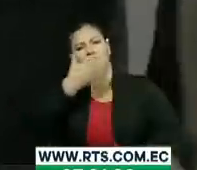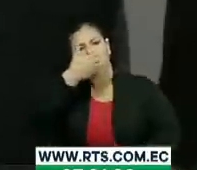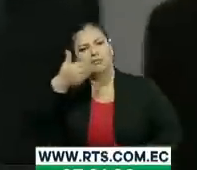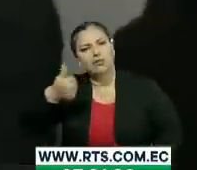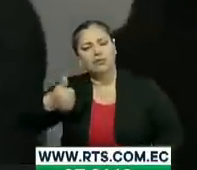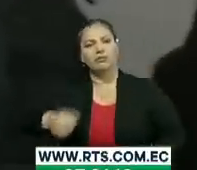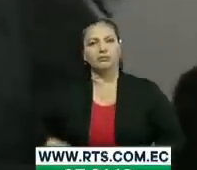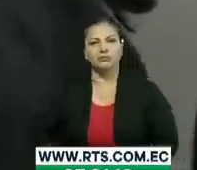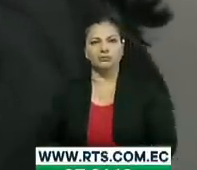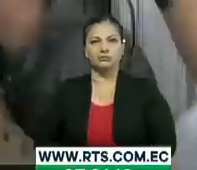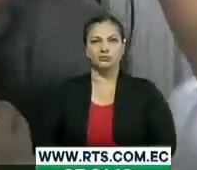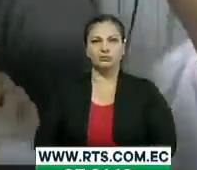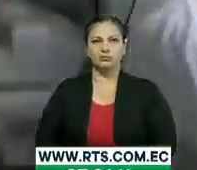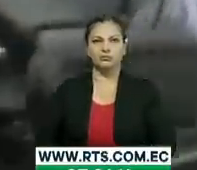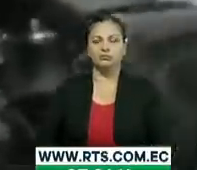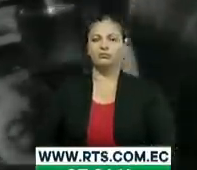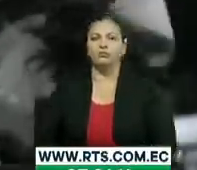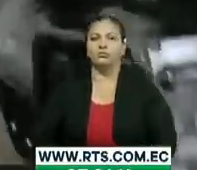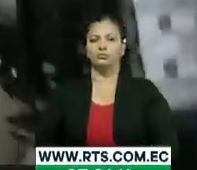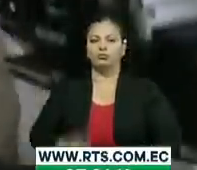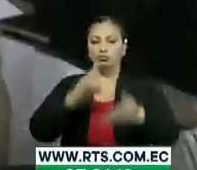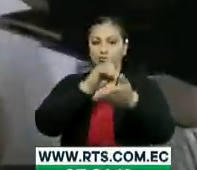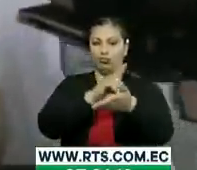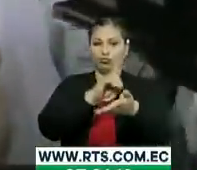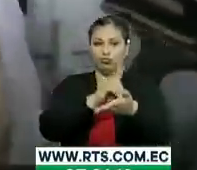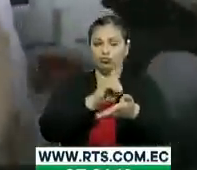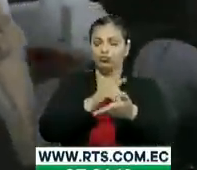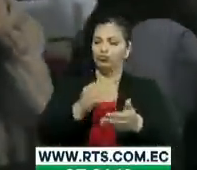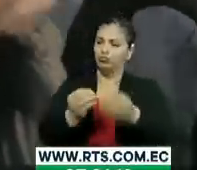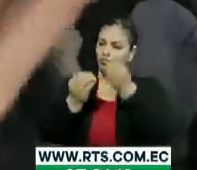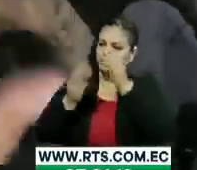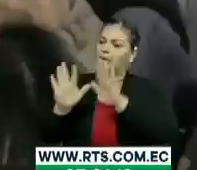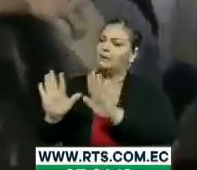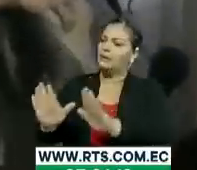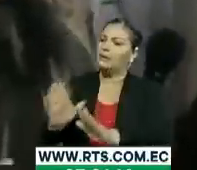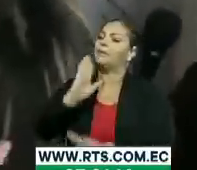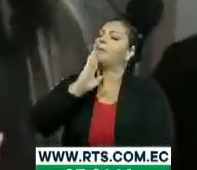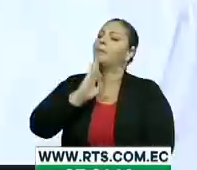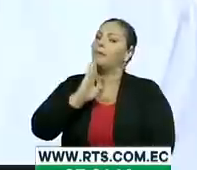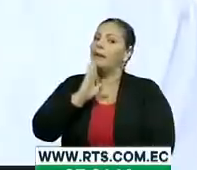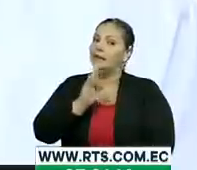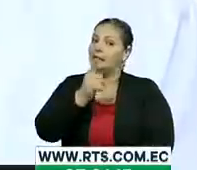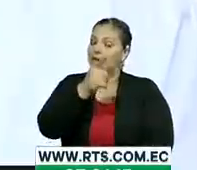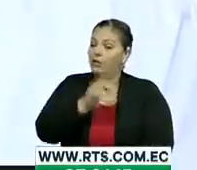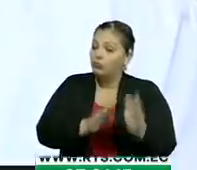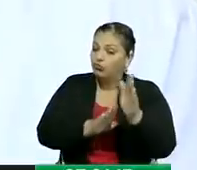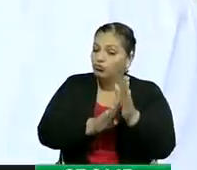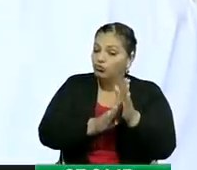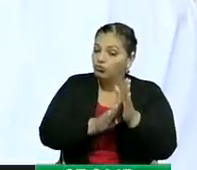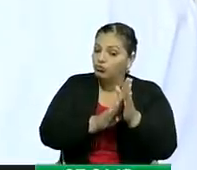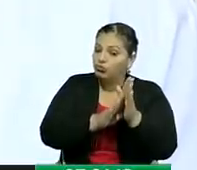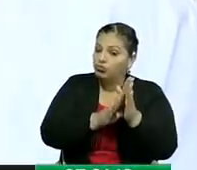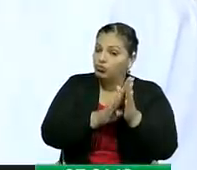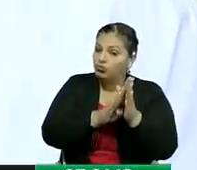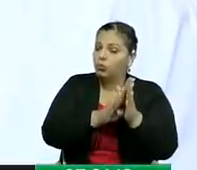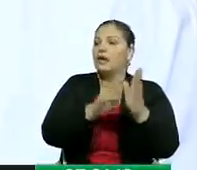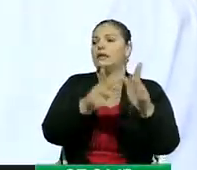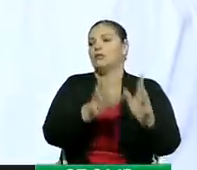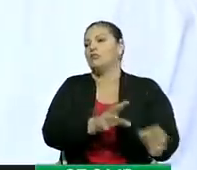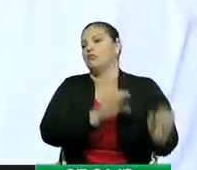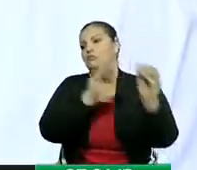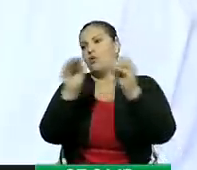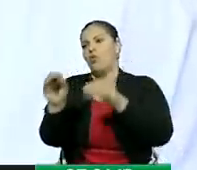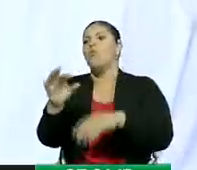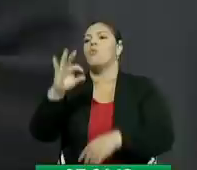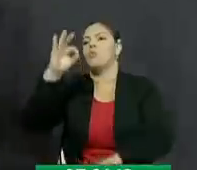este requerimiento, los médicos manifiestan que esto podría hacerse luego de la recuperación de los pacientes. No tenemos dificultad en eso, si es que no hay riesgos para el